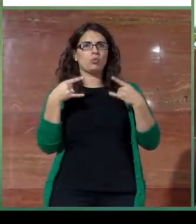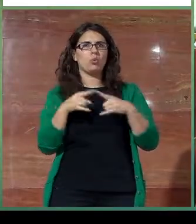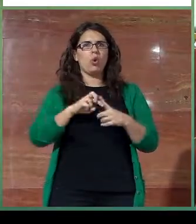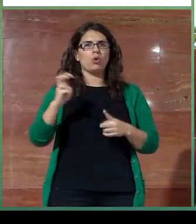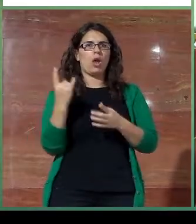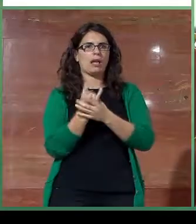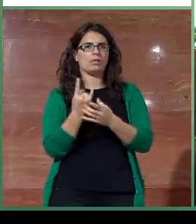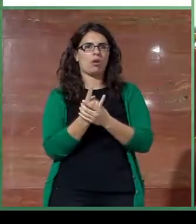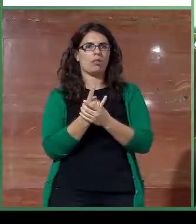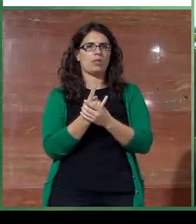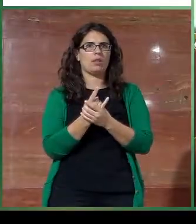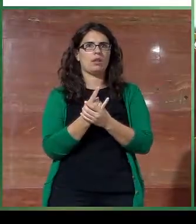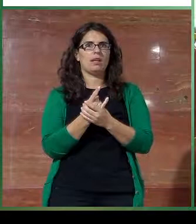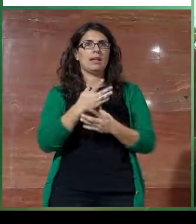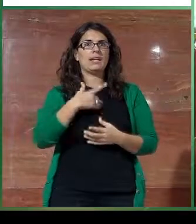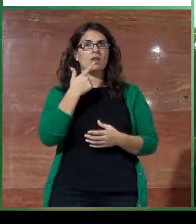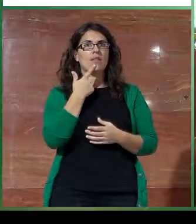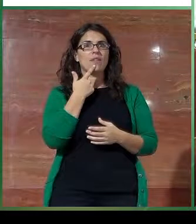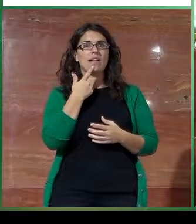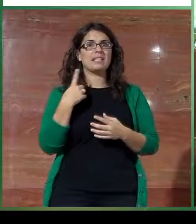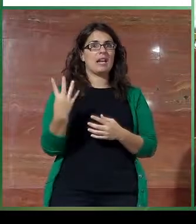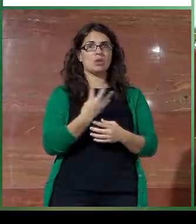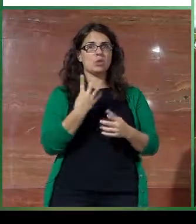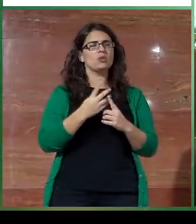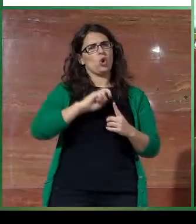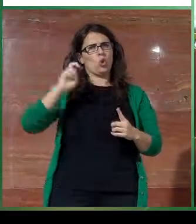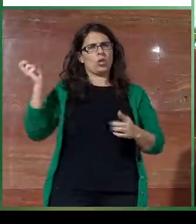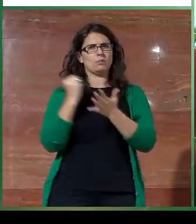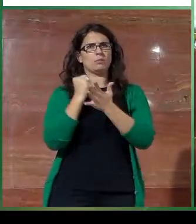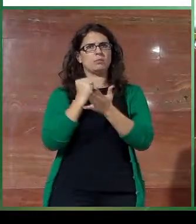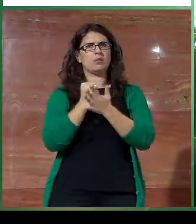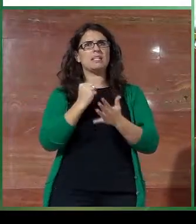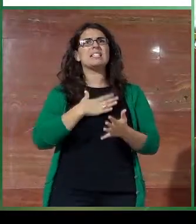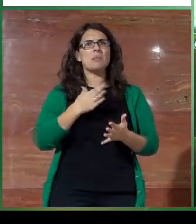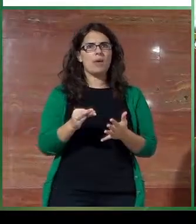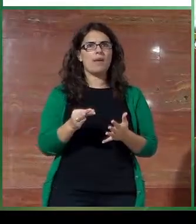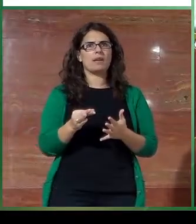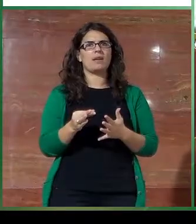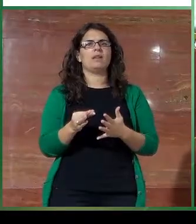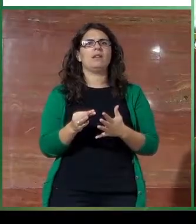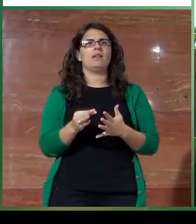Android. Quiere decir que entre los 4 y otros más se pueda implementar.